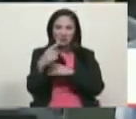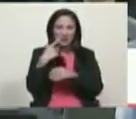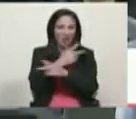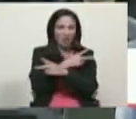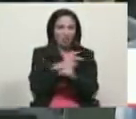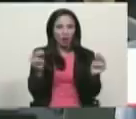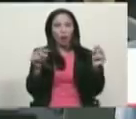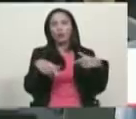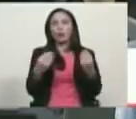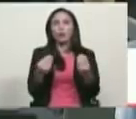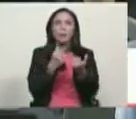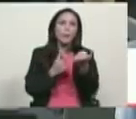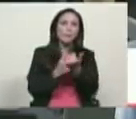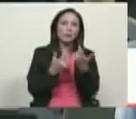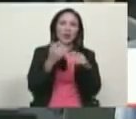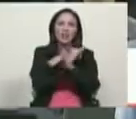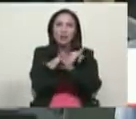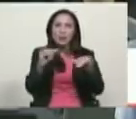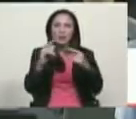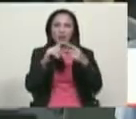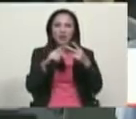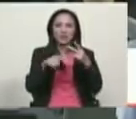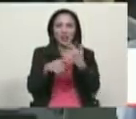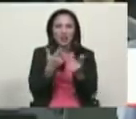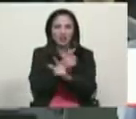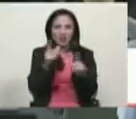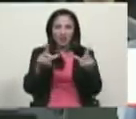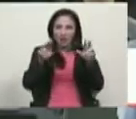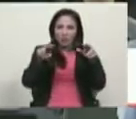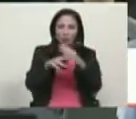y la liberación de los americanos del sur.